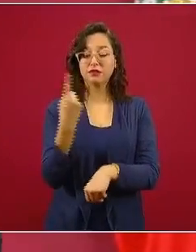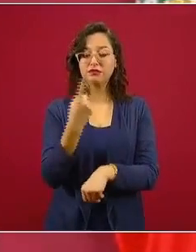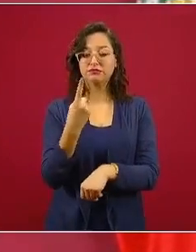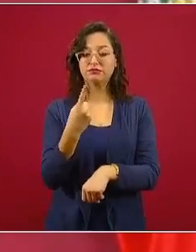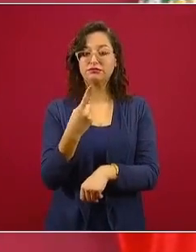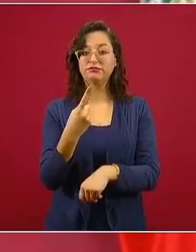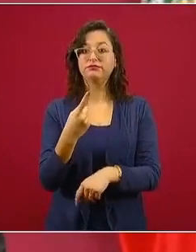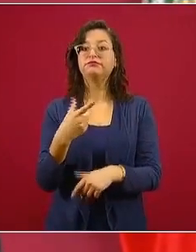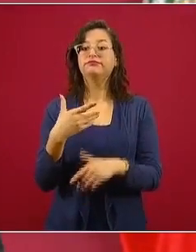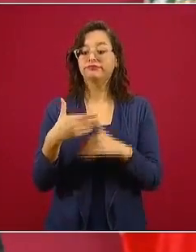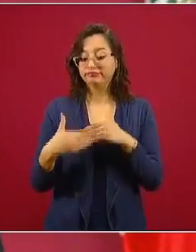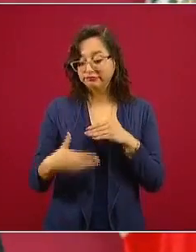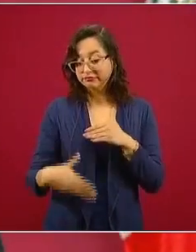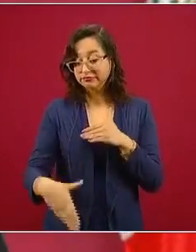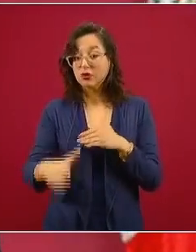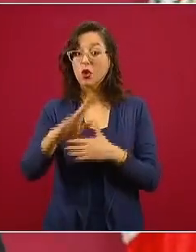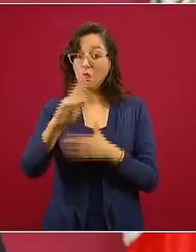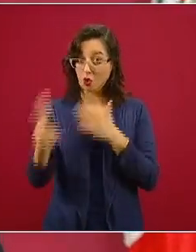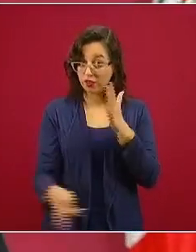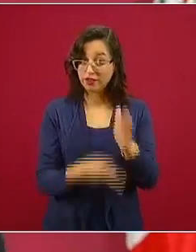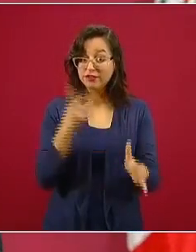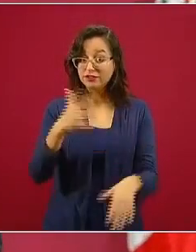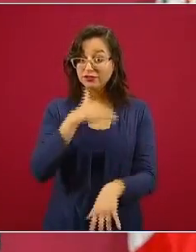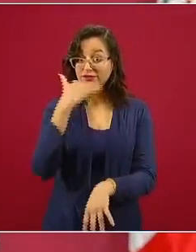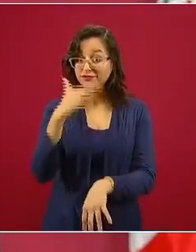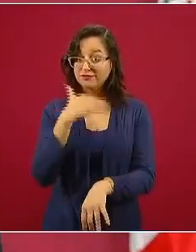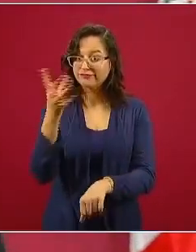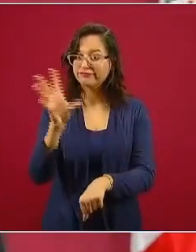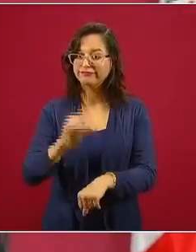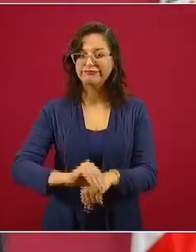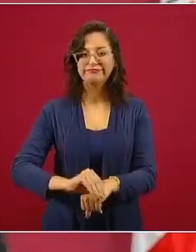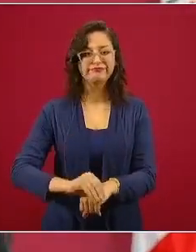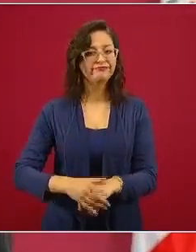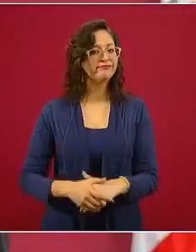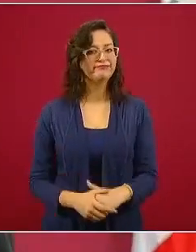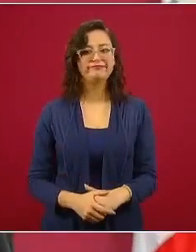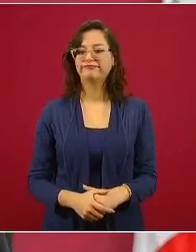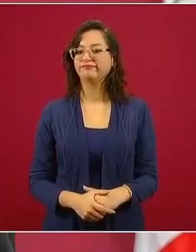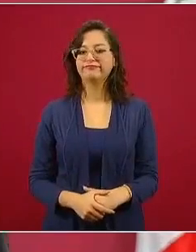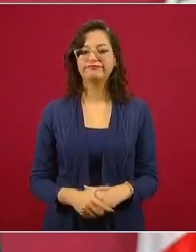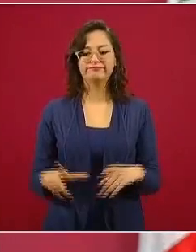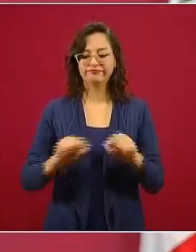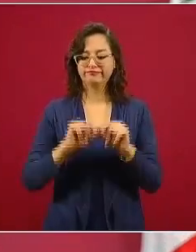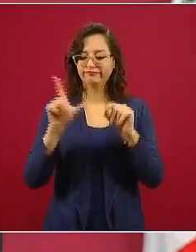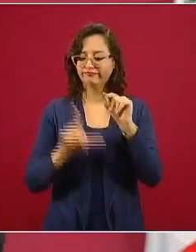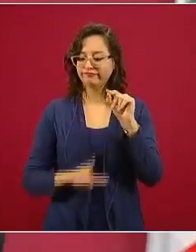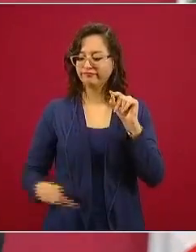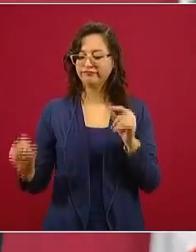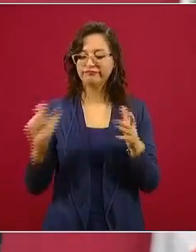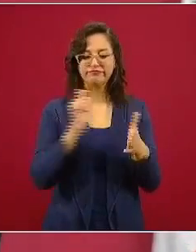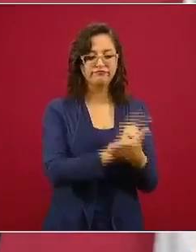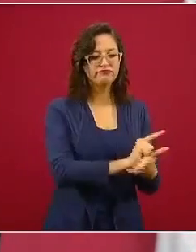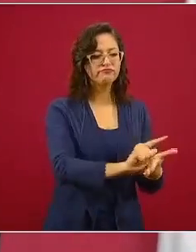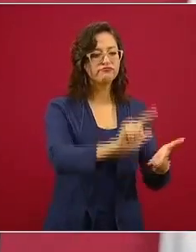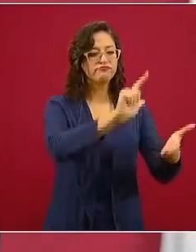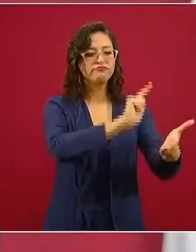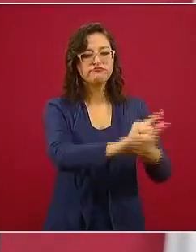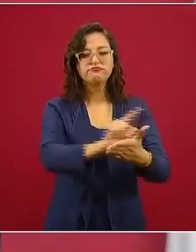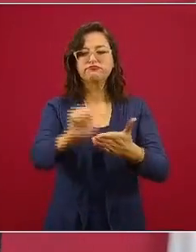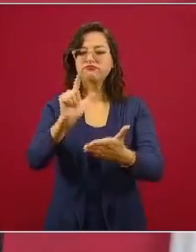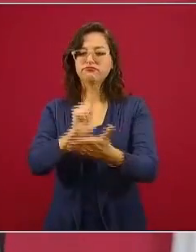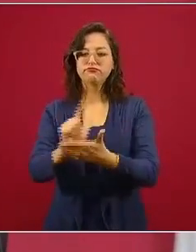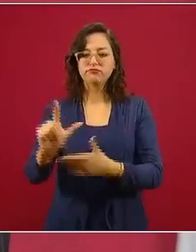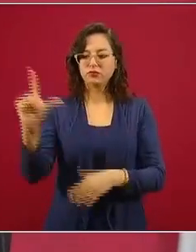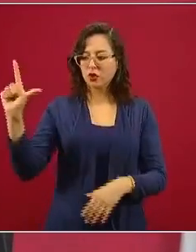esos actos de corrupción, a ir limpiando de corrupción el país, purificando la